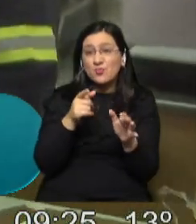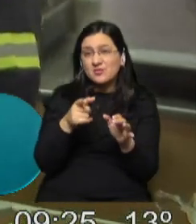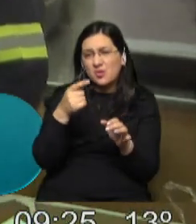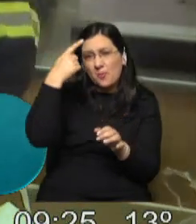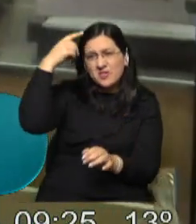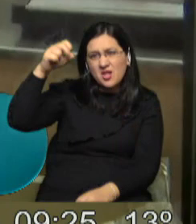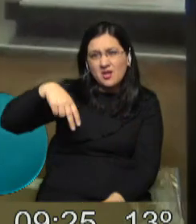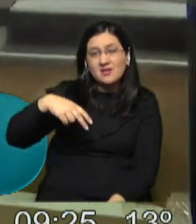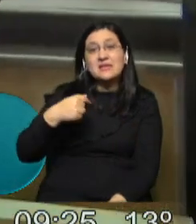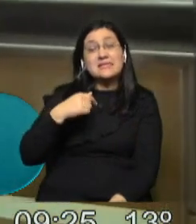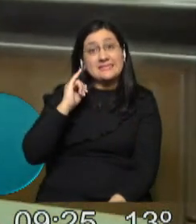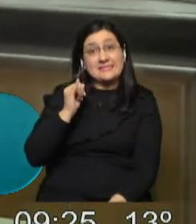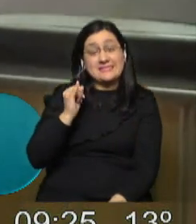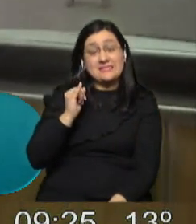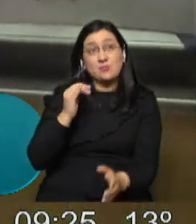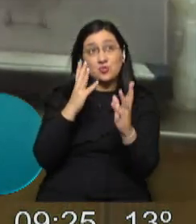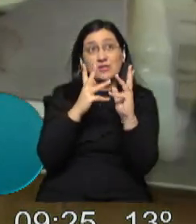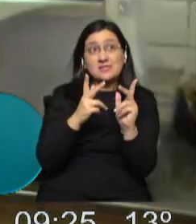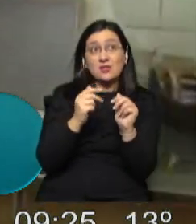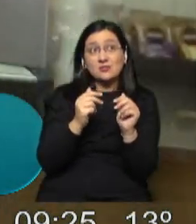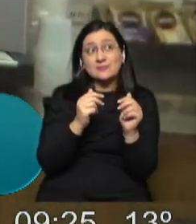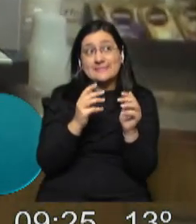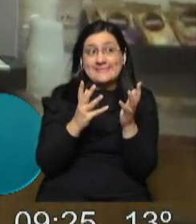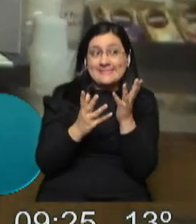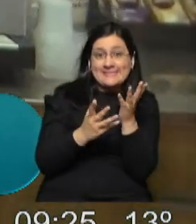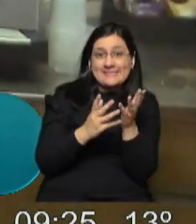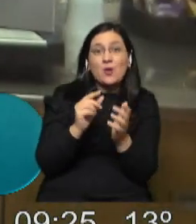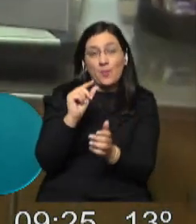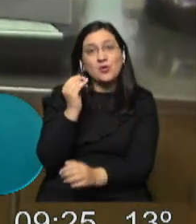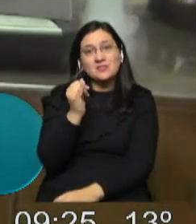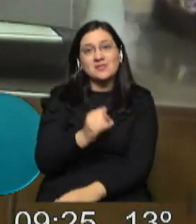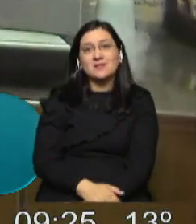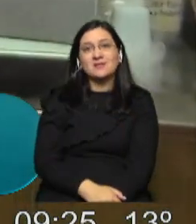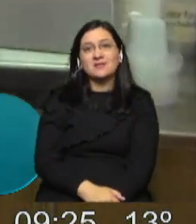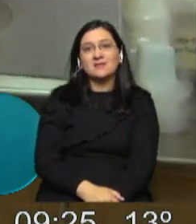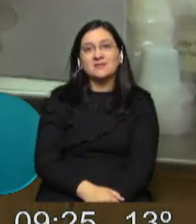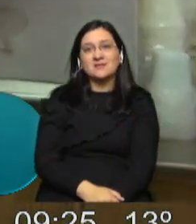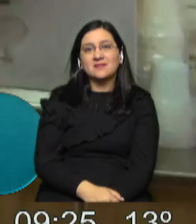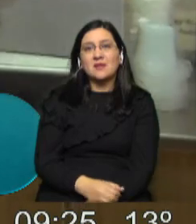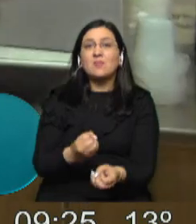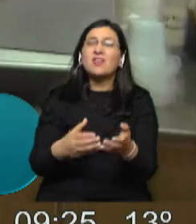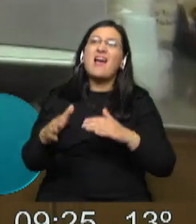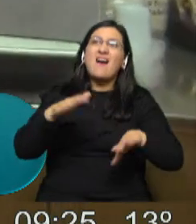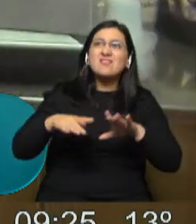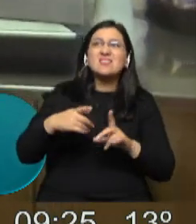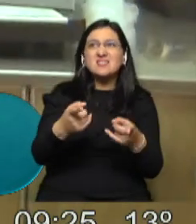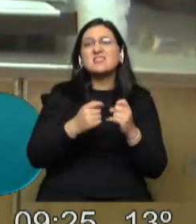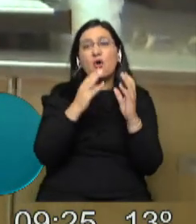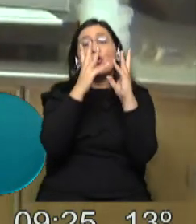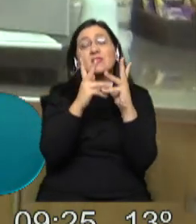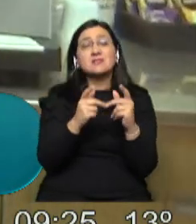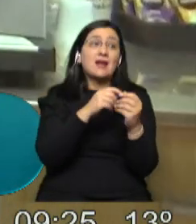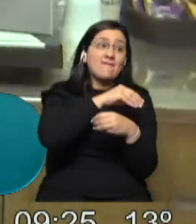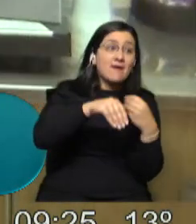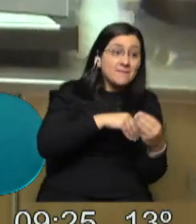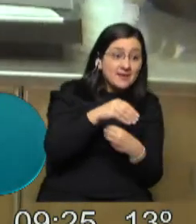dice? Si somos organizados, a lo mejor un poco. Claro, porque vio que a veces hay que organizarse en el índole